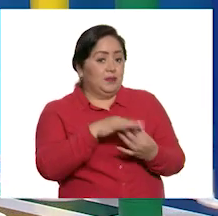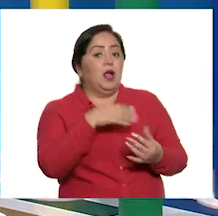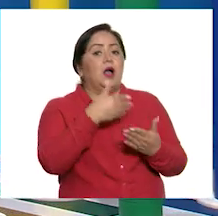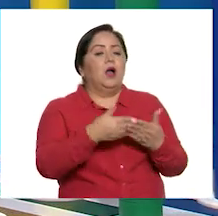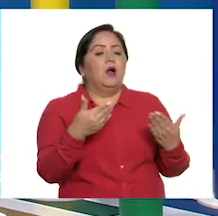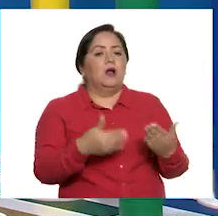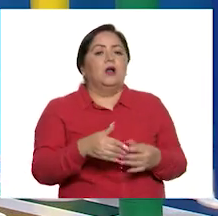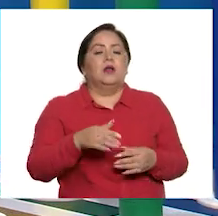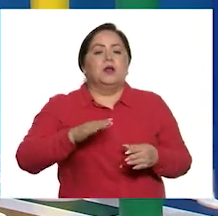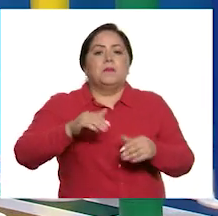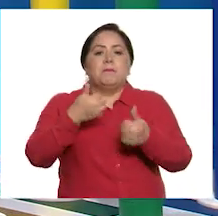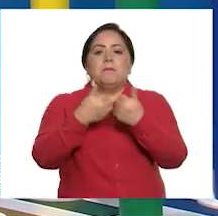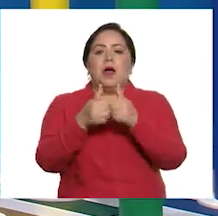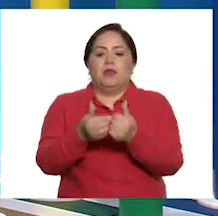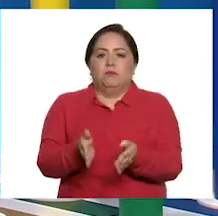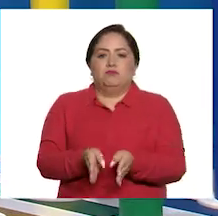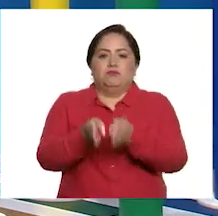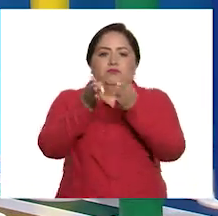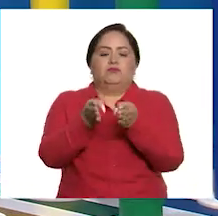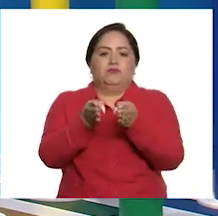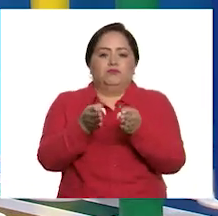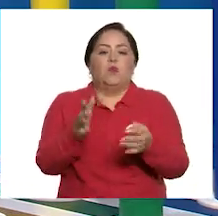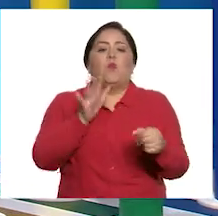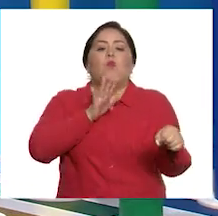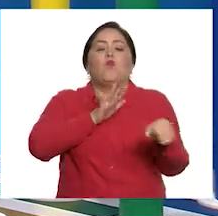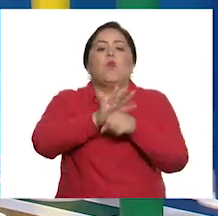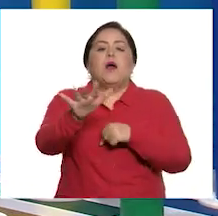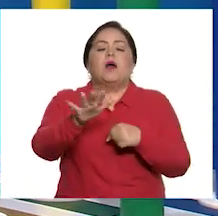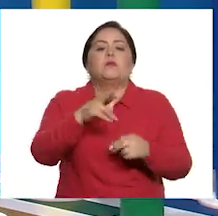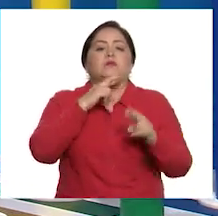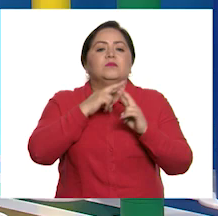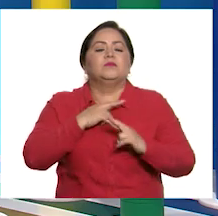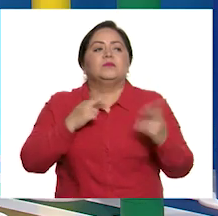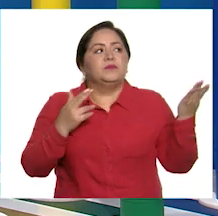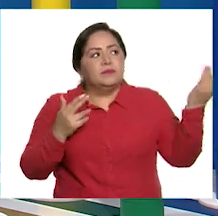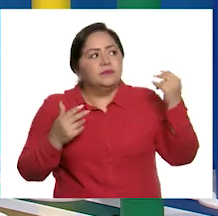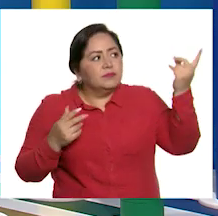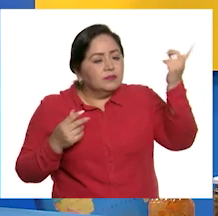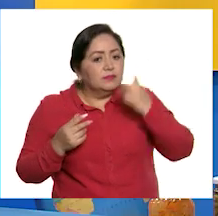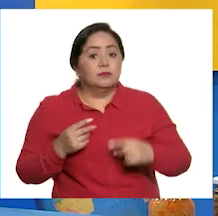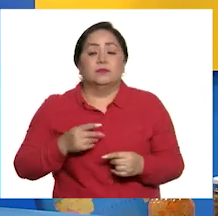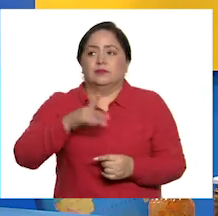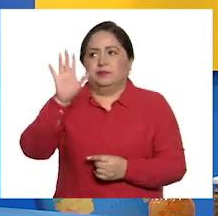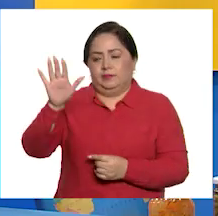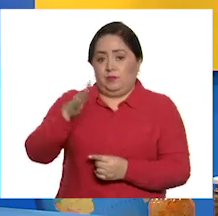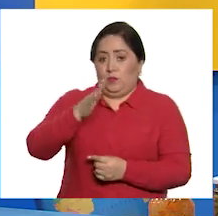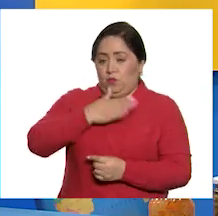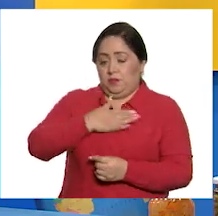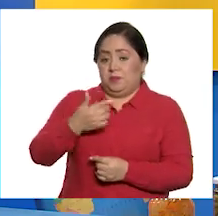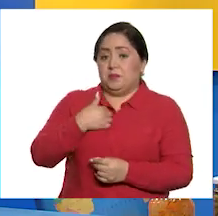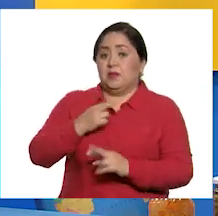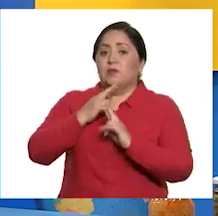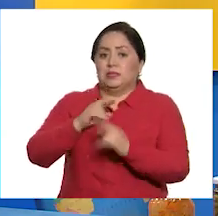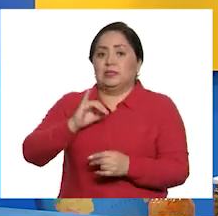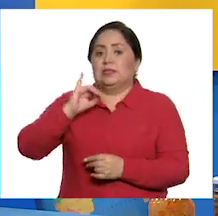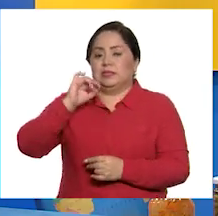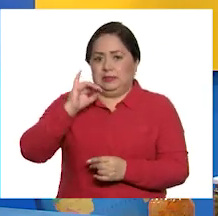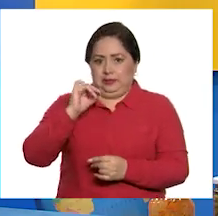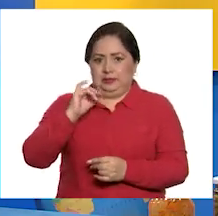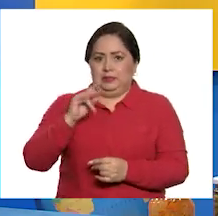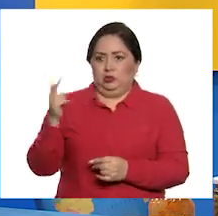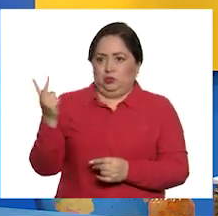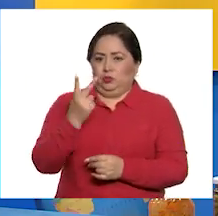el tostador de pan. ¿Cuáles son sus respuestas, Juan Carlos? ¿Qué contestas? Bueno, mi respuesta es sí a